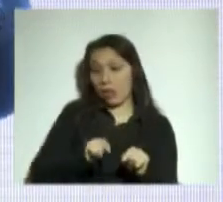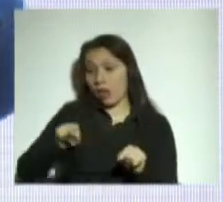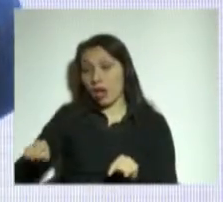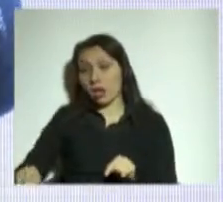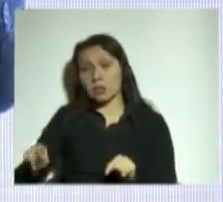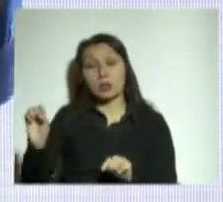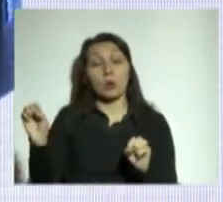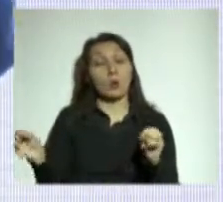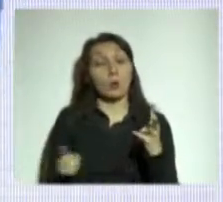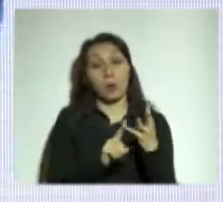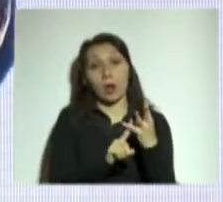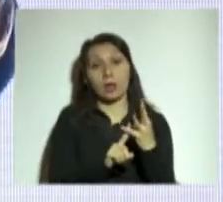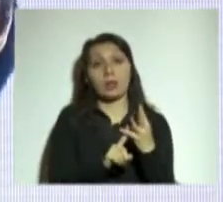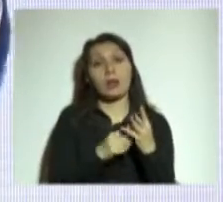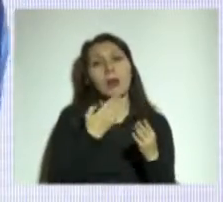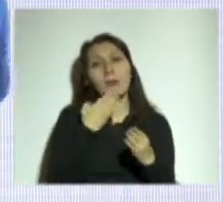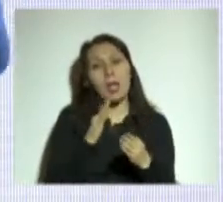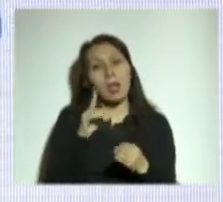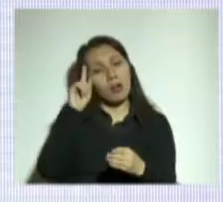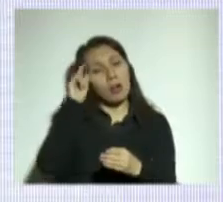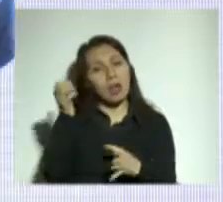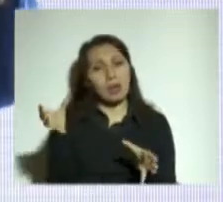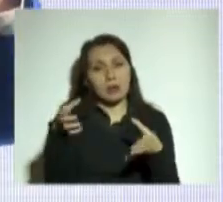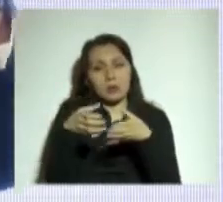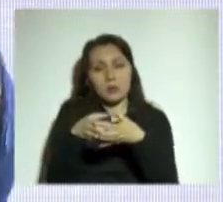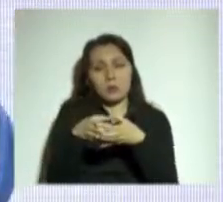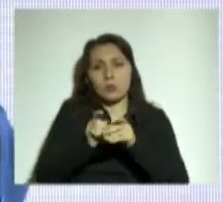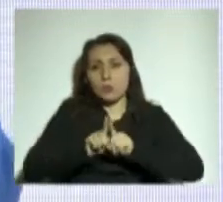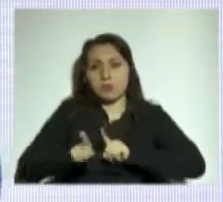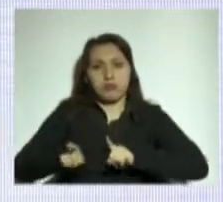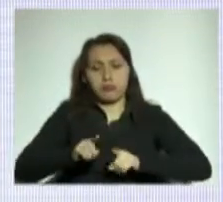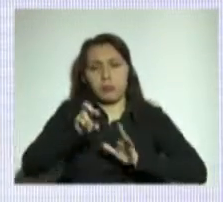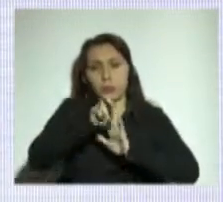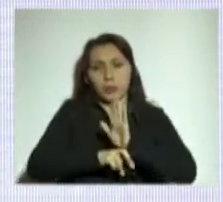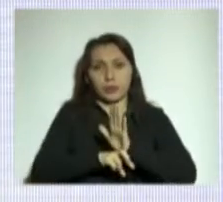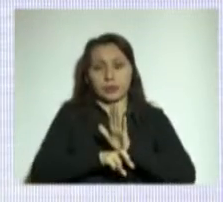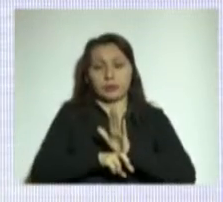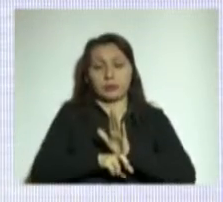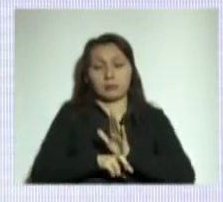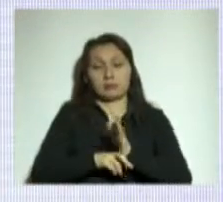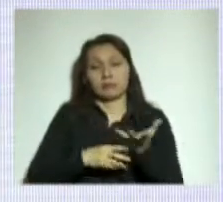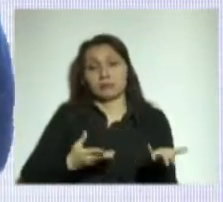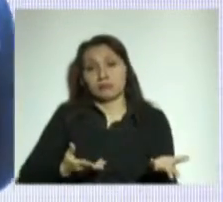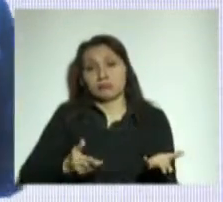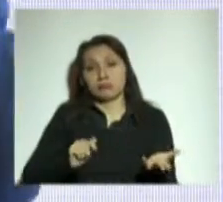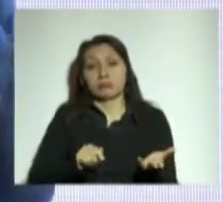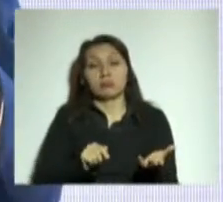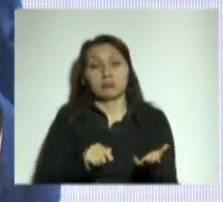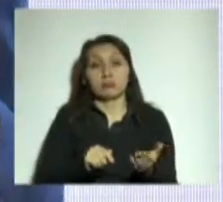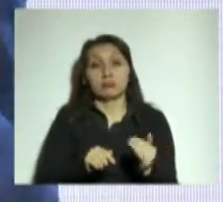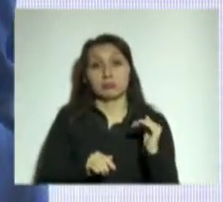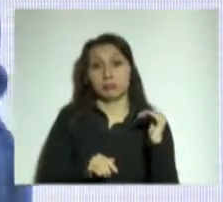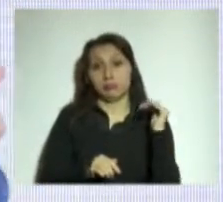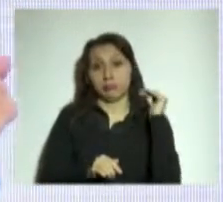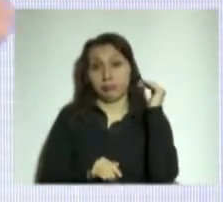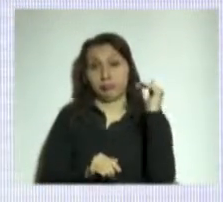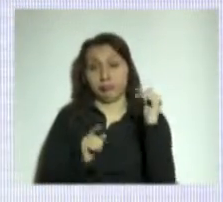Y la cuarta es, vamos a crear una agencia para que gestione ese proyecto. Pero en el fondo, la